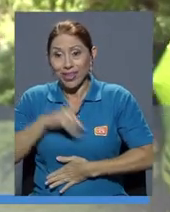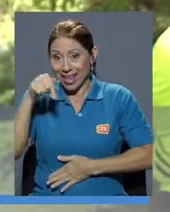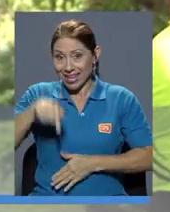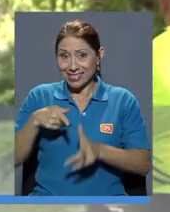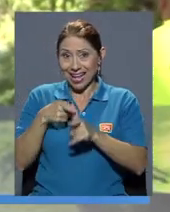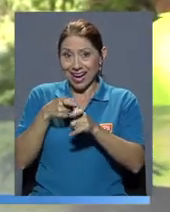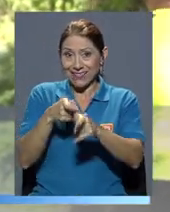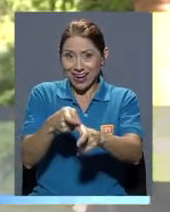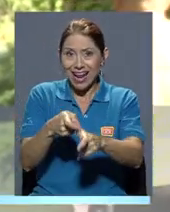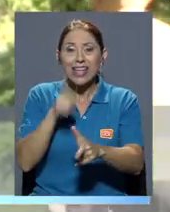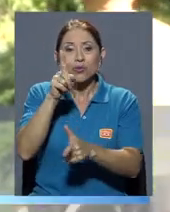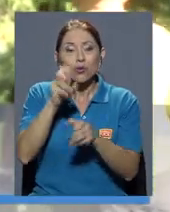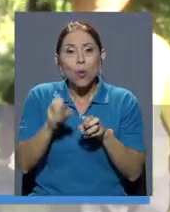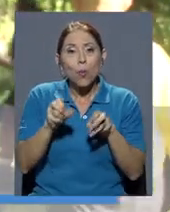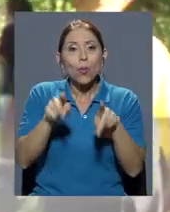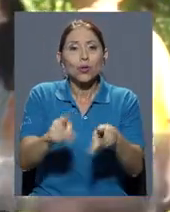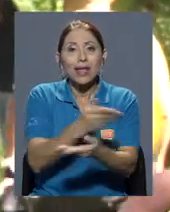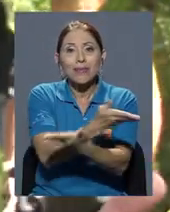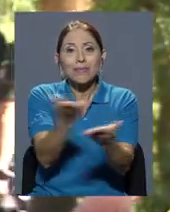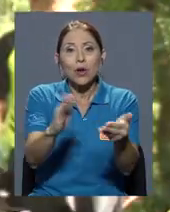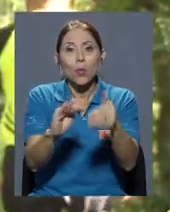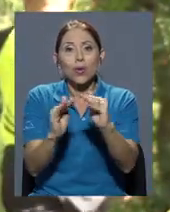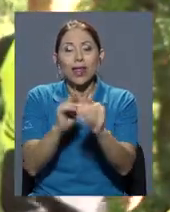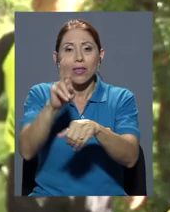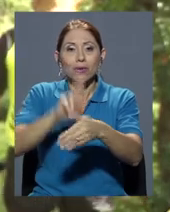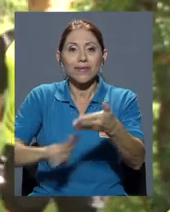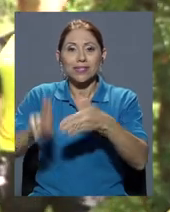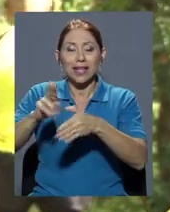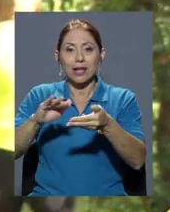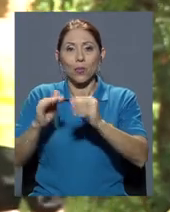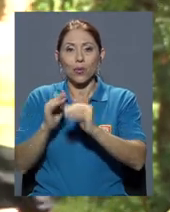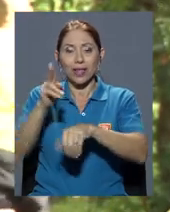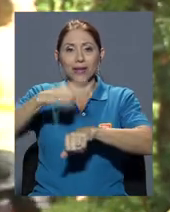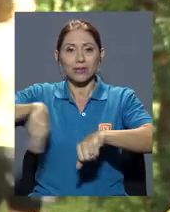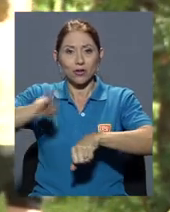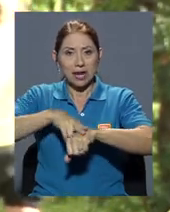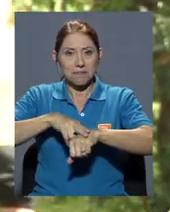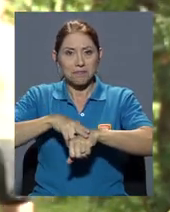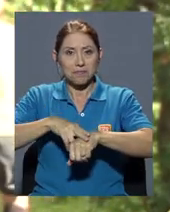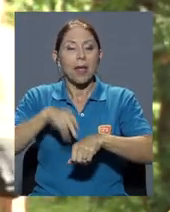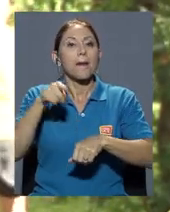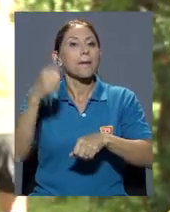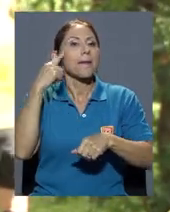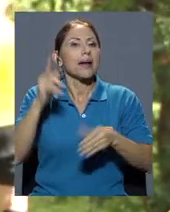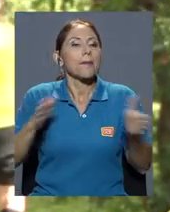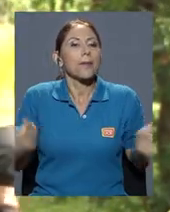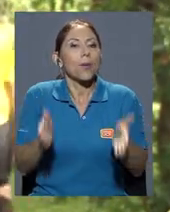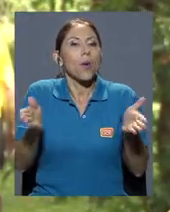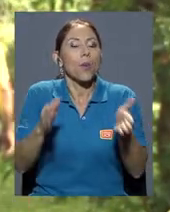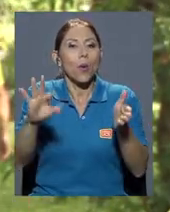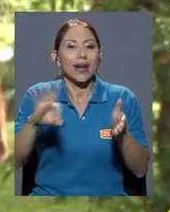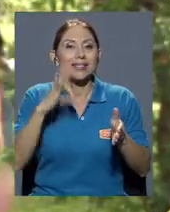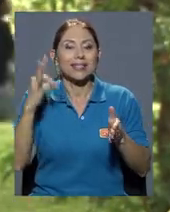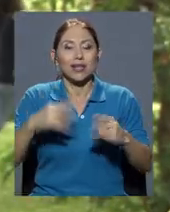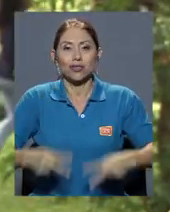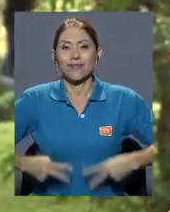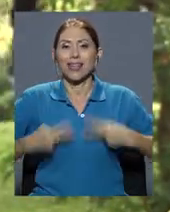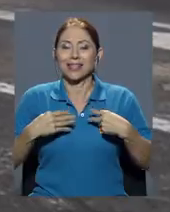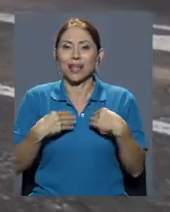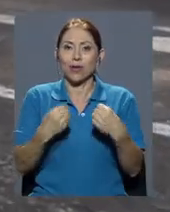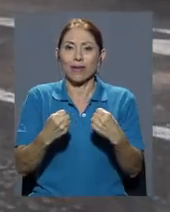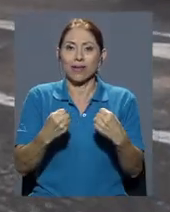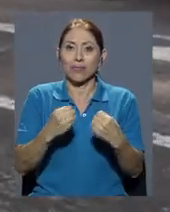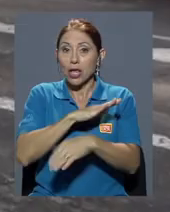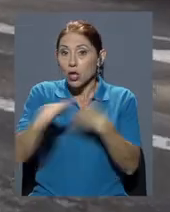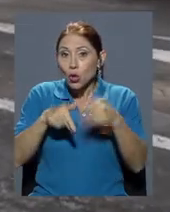la universidad brinda a la comunidad universitaria y a la comunidad nacional, que lo que permiten es promover estilos de vida saludables, mejorar la calidad de